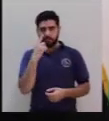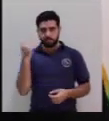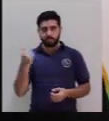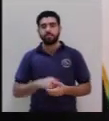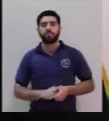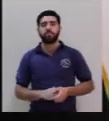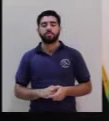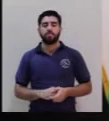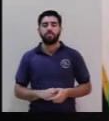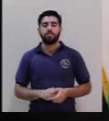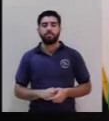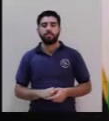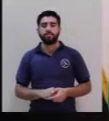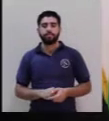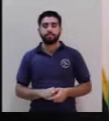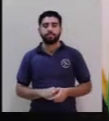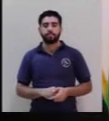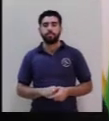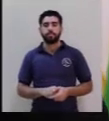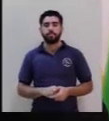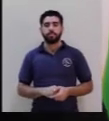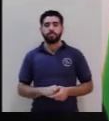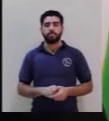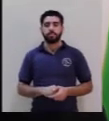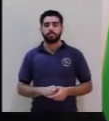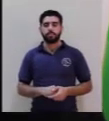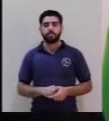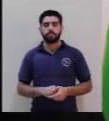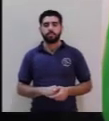Al sumarlo, entonces, nos quedaría